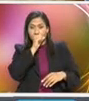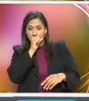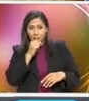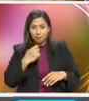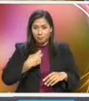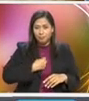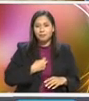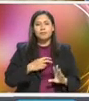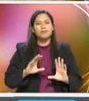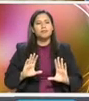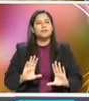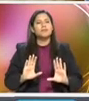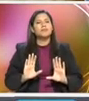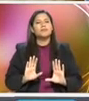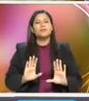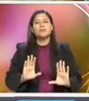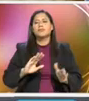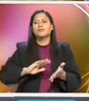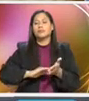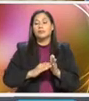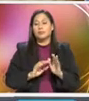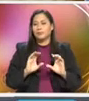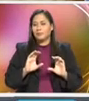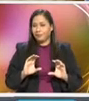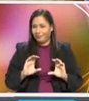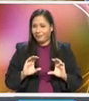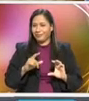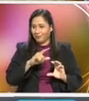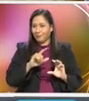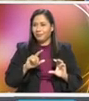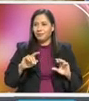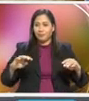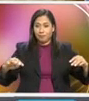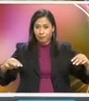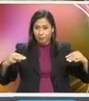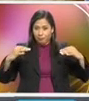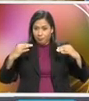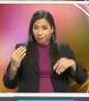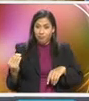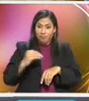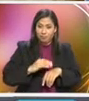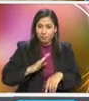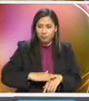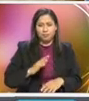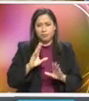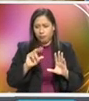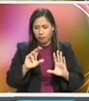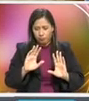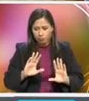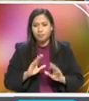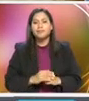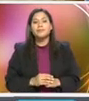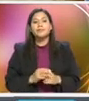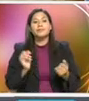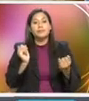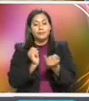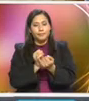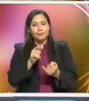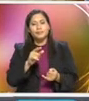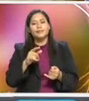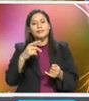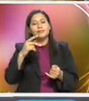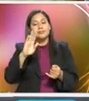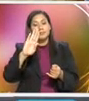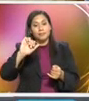mucho la estética en toda esta parte y no busca una cuestión adicional. Otra cosa que vamos a ver en la evolución